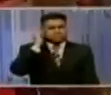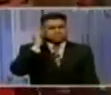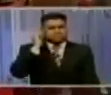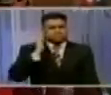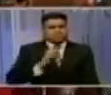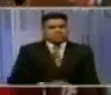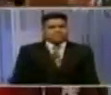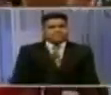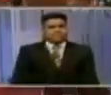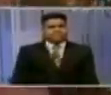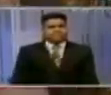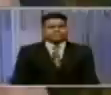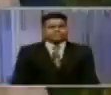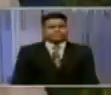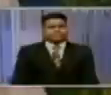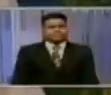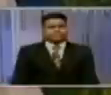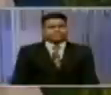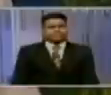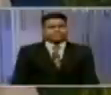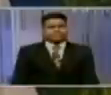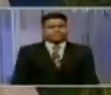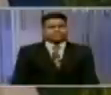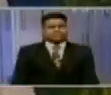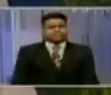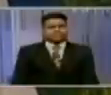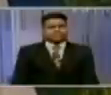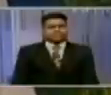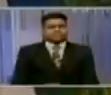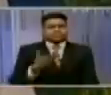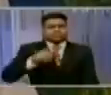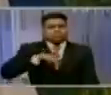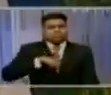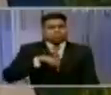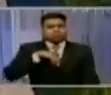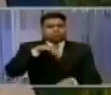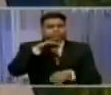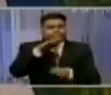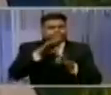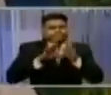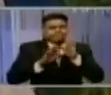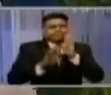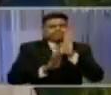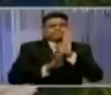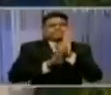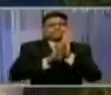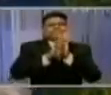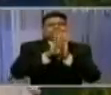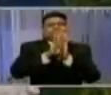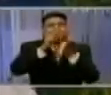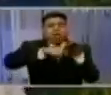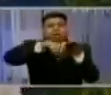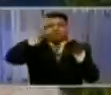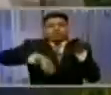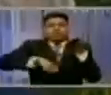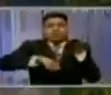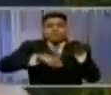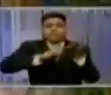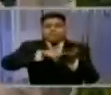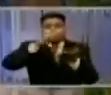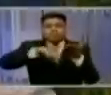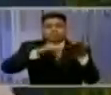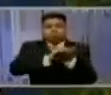Y avanzaremos, como saben ustedes, firmamos el contrato único, primera vez en la historia, en medio